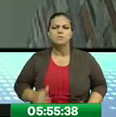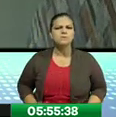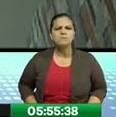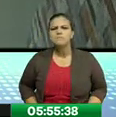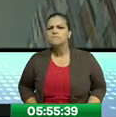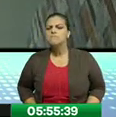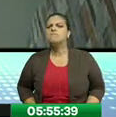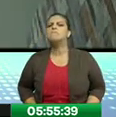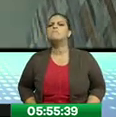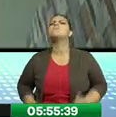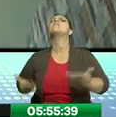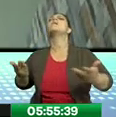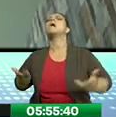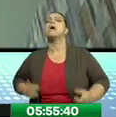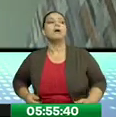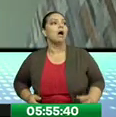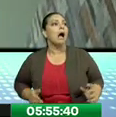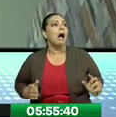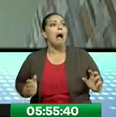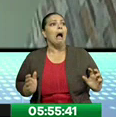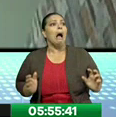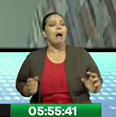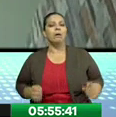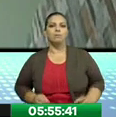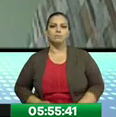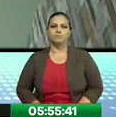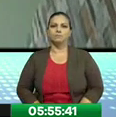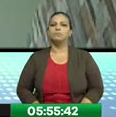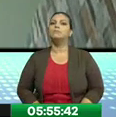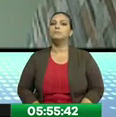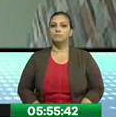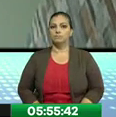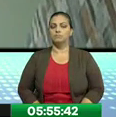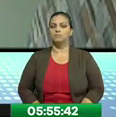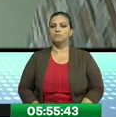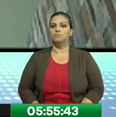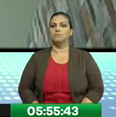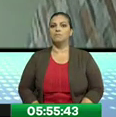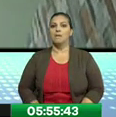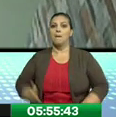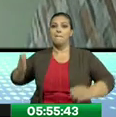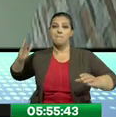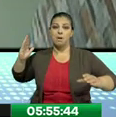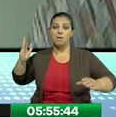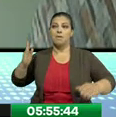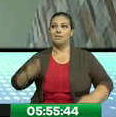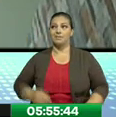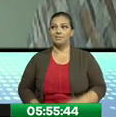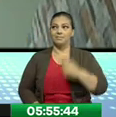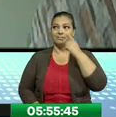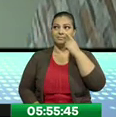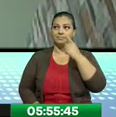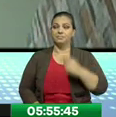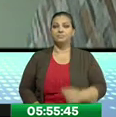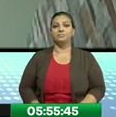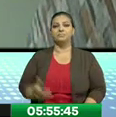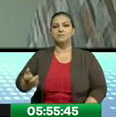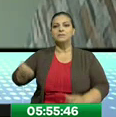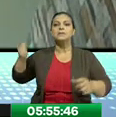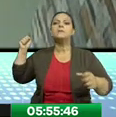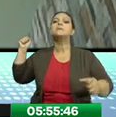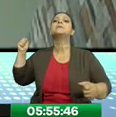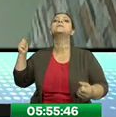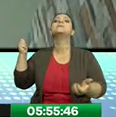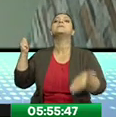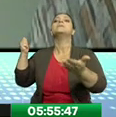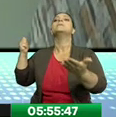los moradores del sector también salieron. Lo corrió a machete. La señora, mira, que se asoma ahí, como Cristo Rey, se asoma. ¿Quién es que va así? Ahí está. La